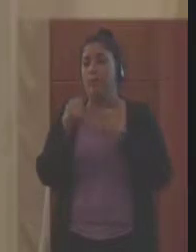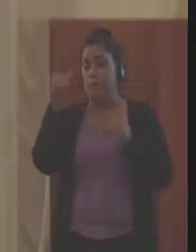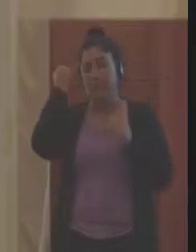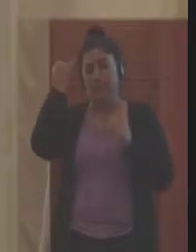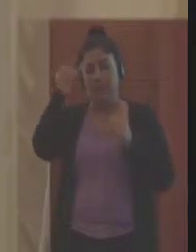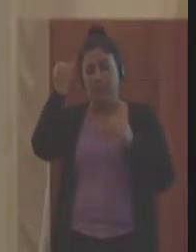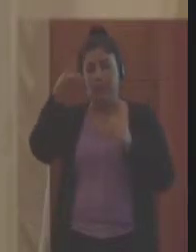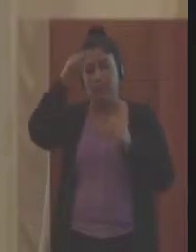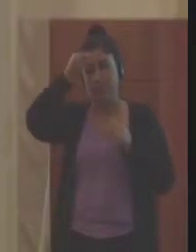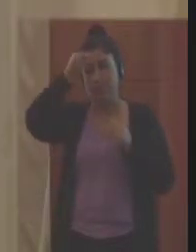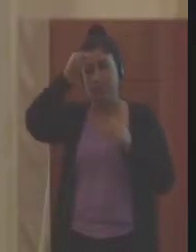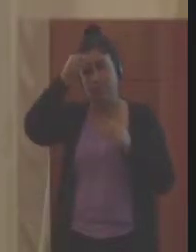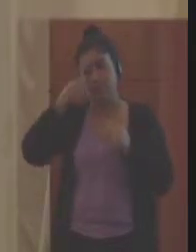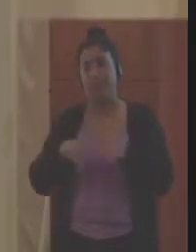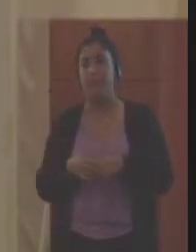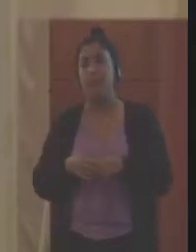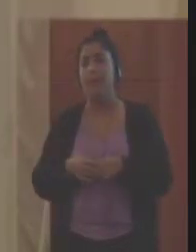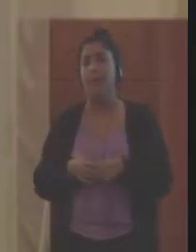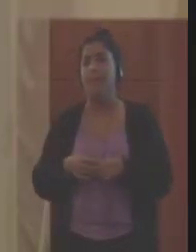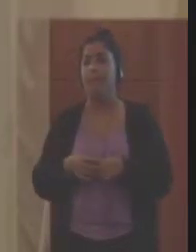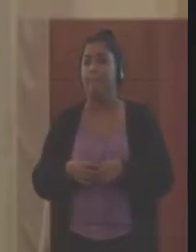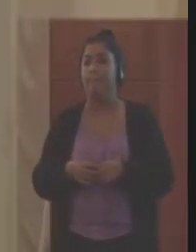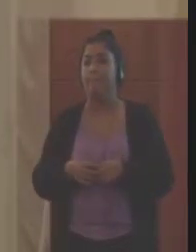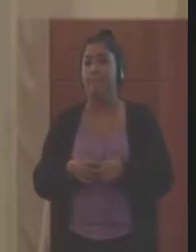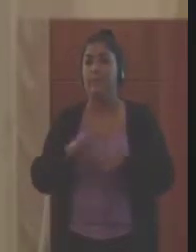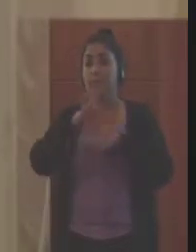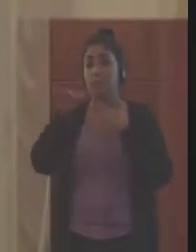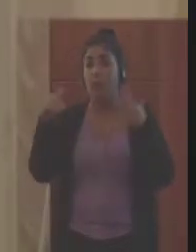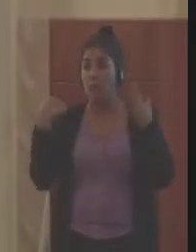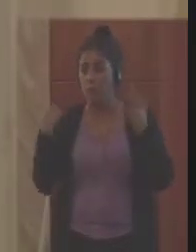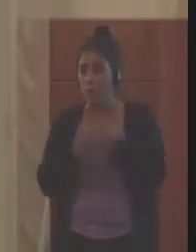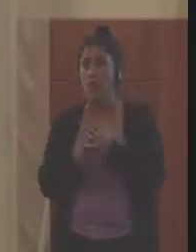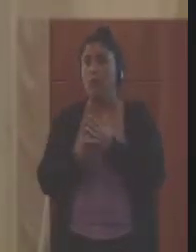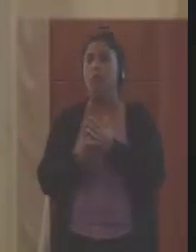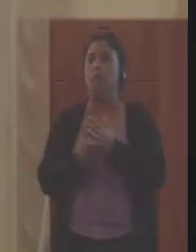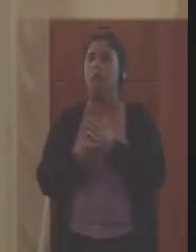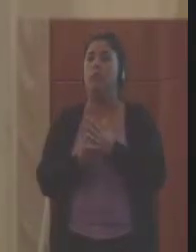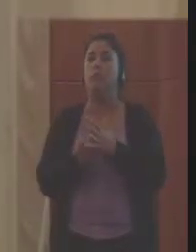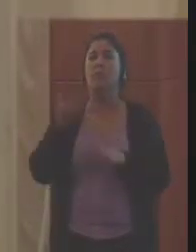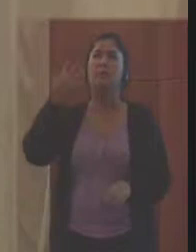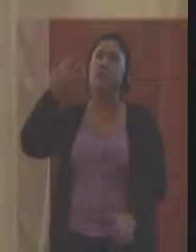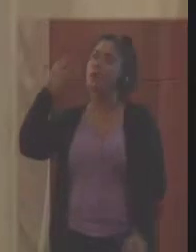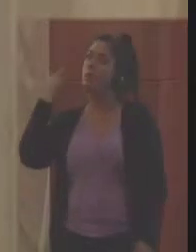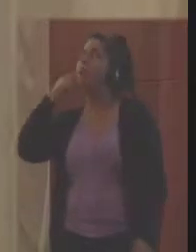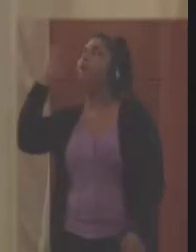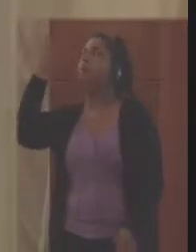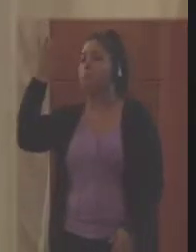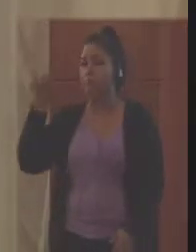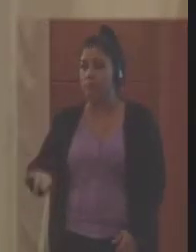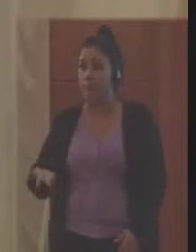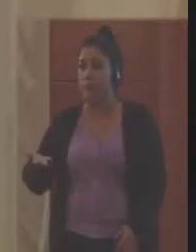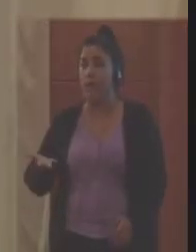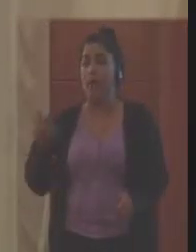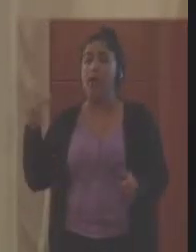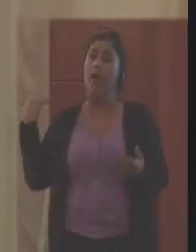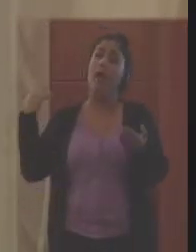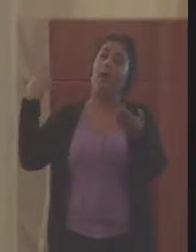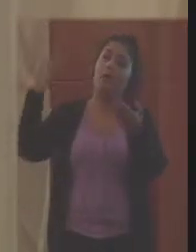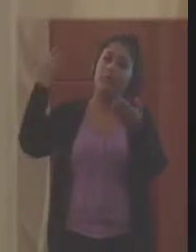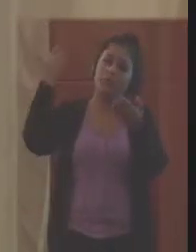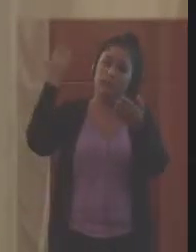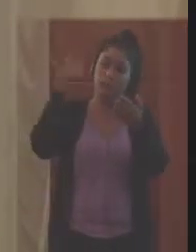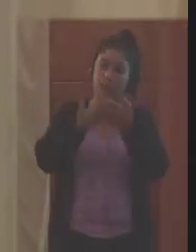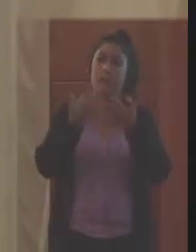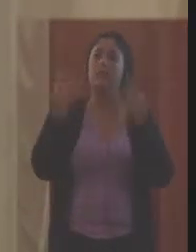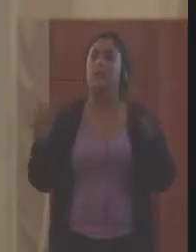esquema de las normas hay que revisar todo lo que tiene que ver con la retrospectiva y mirar todo lo que es cómo se llega a la